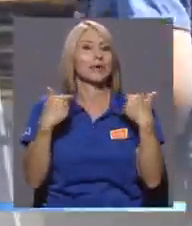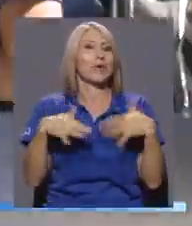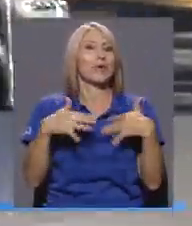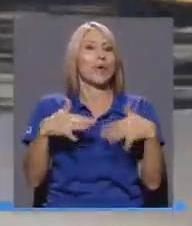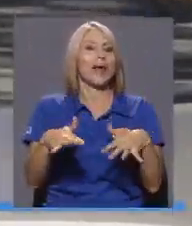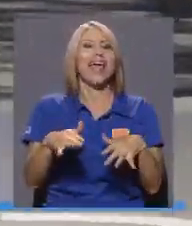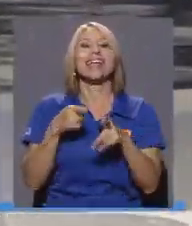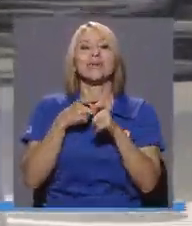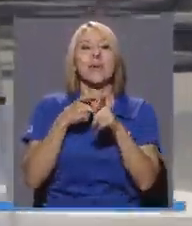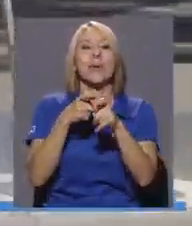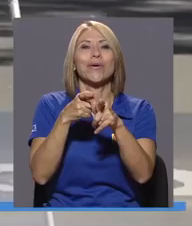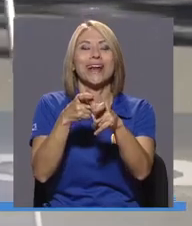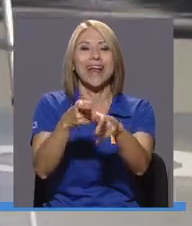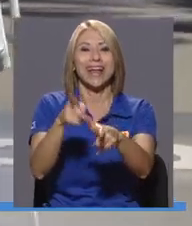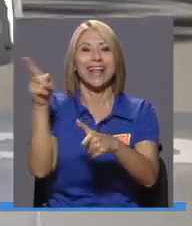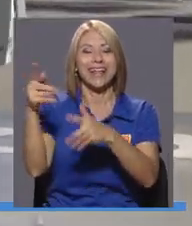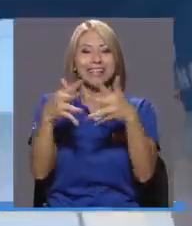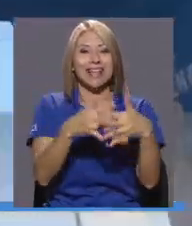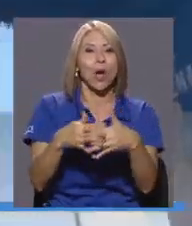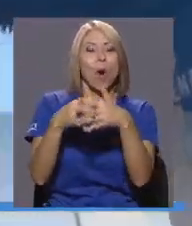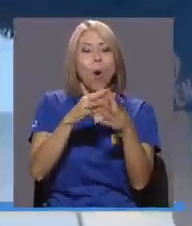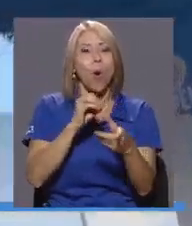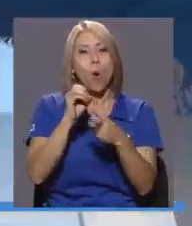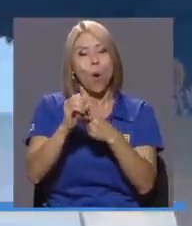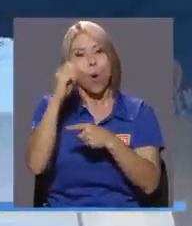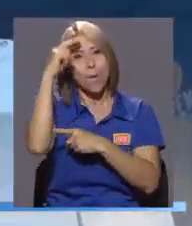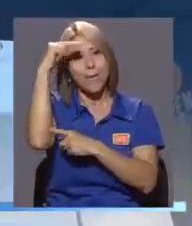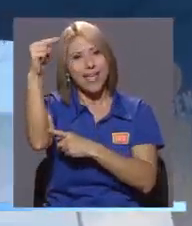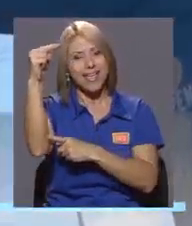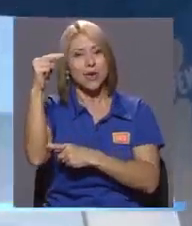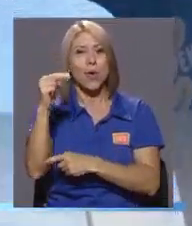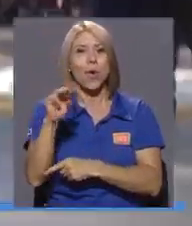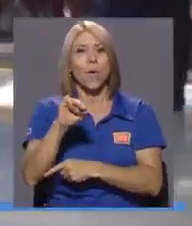una maratón en Estados Unidos o México y